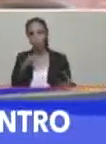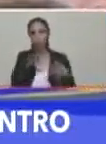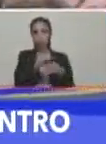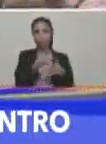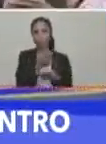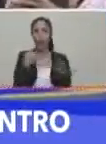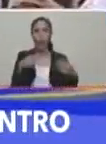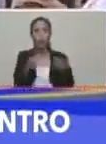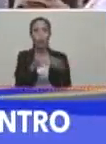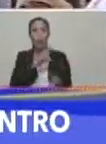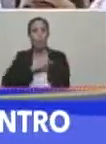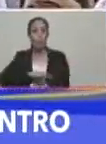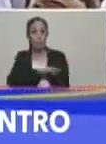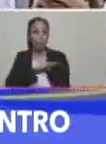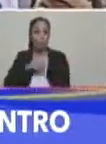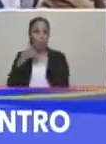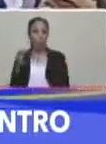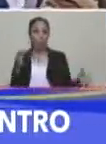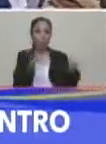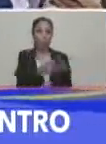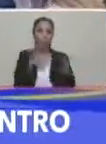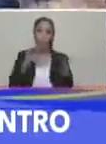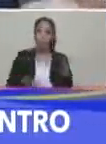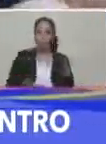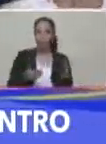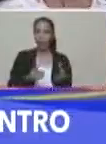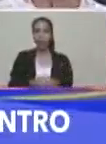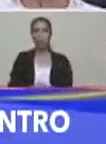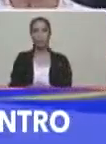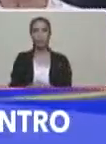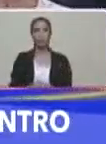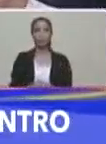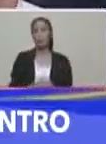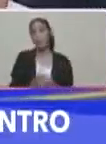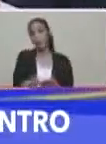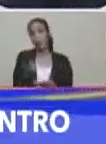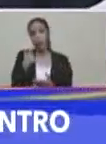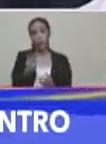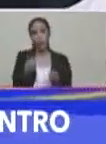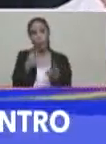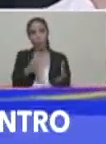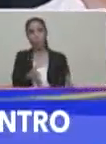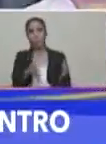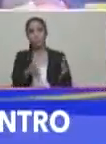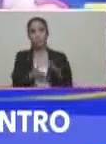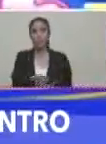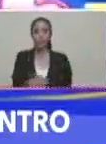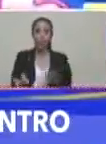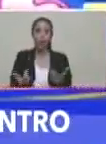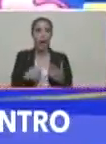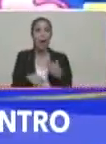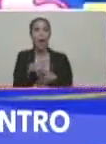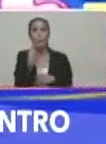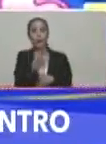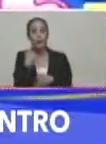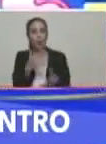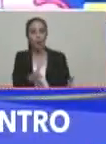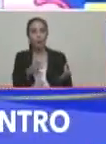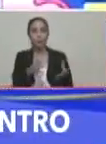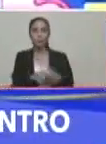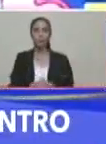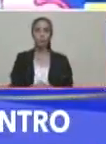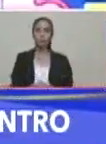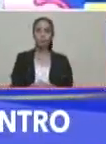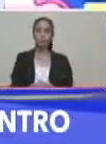sistema de misiones y grandes misiones, que son, presidente, mi criterio, la clave del éxito de nuestro sistema político, que va de la mano